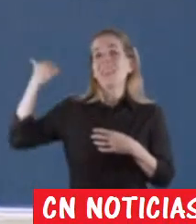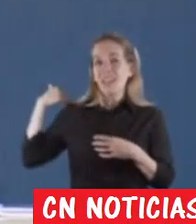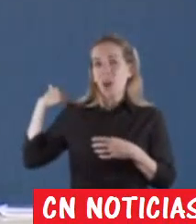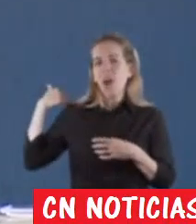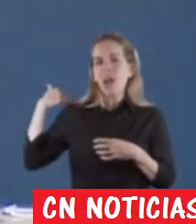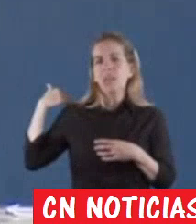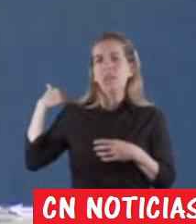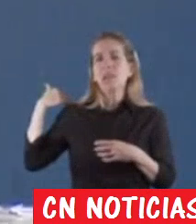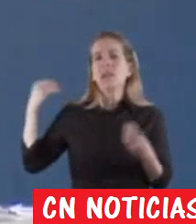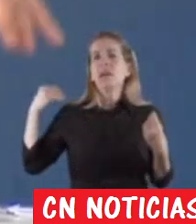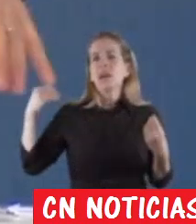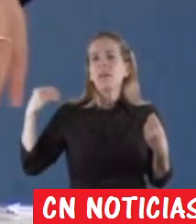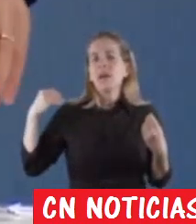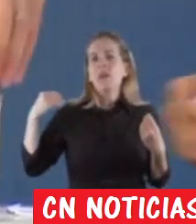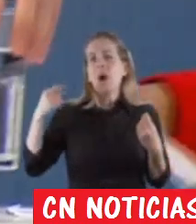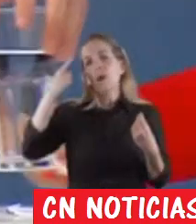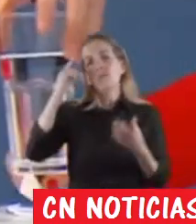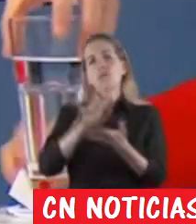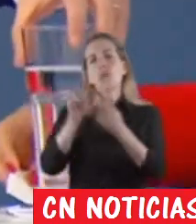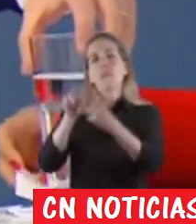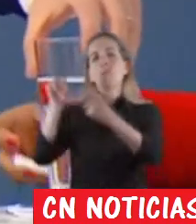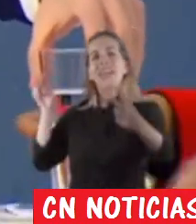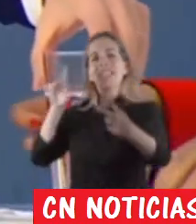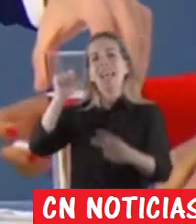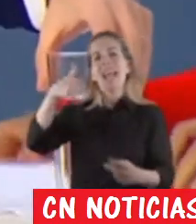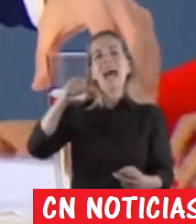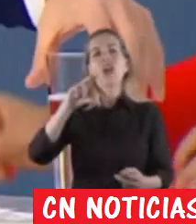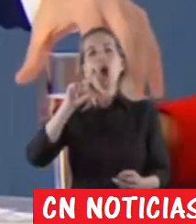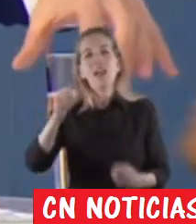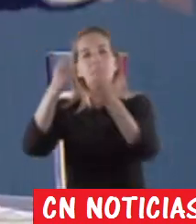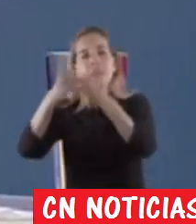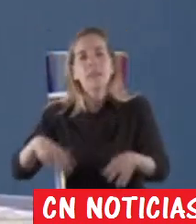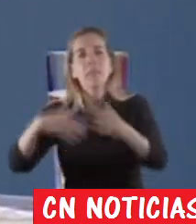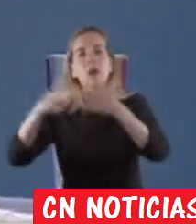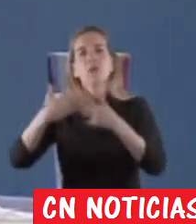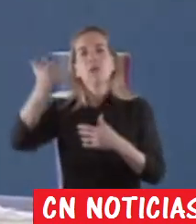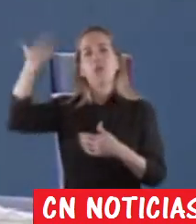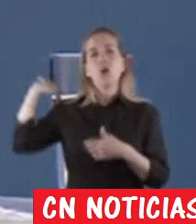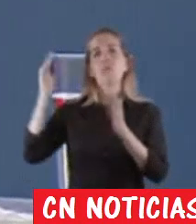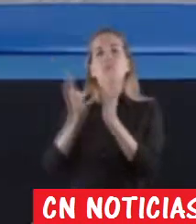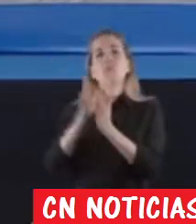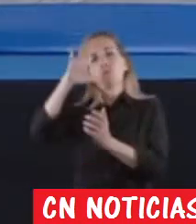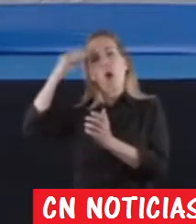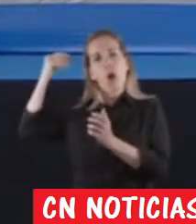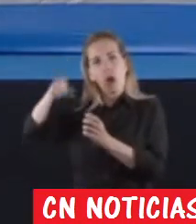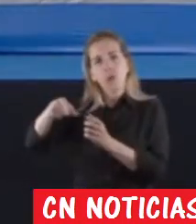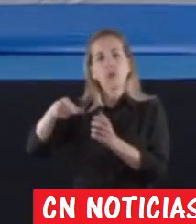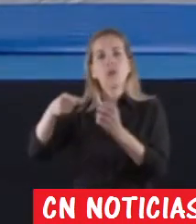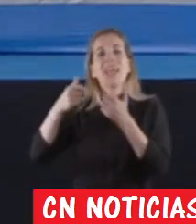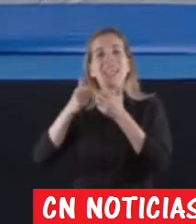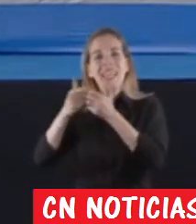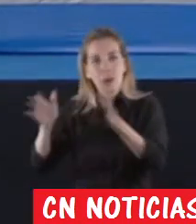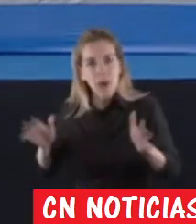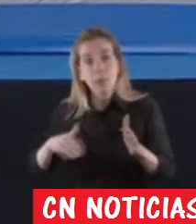mano del Puente de la Noria que habíamos comenzado con Cristina. La mano por arriba. Vino el